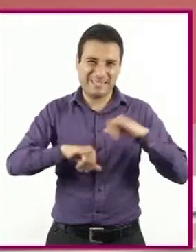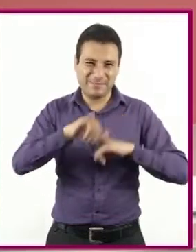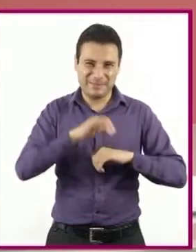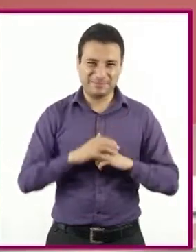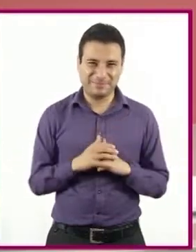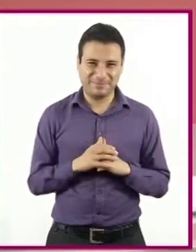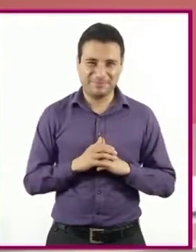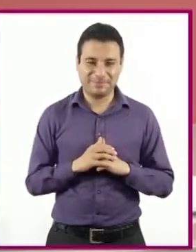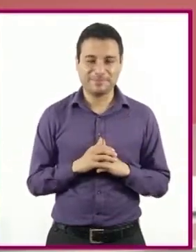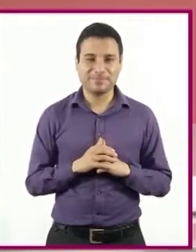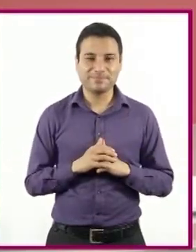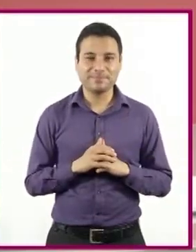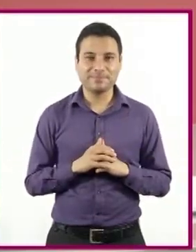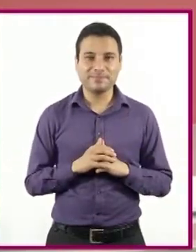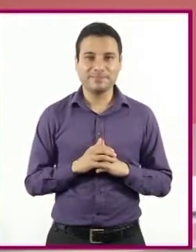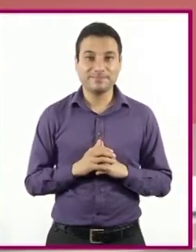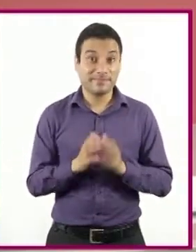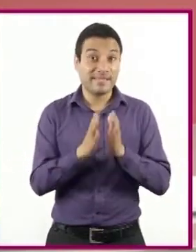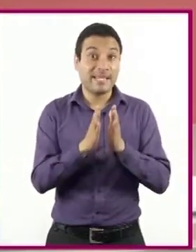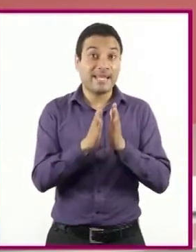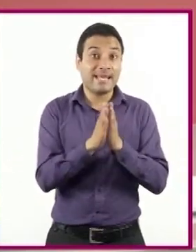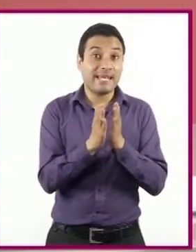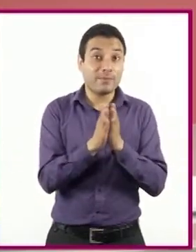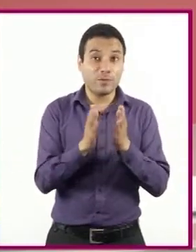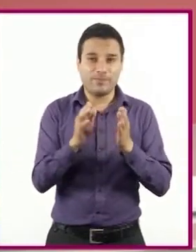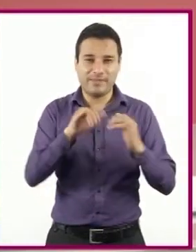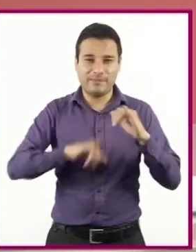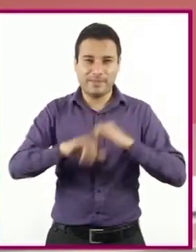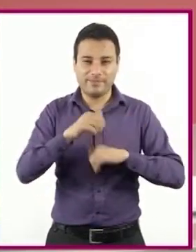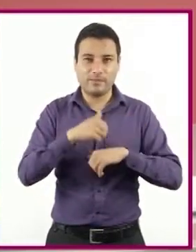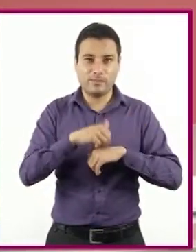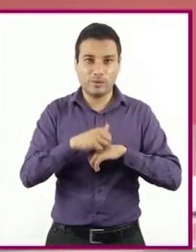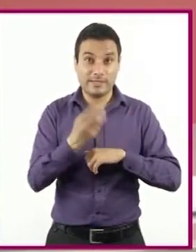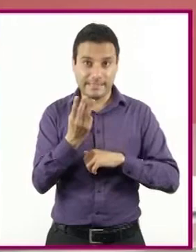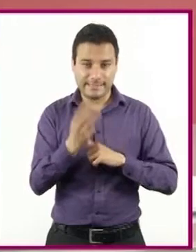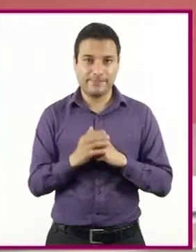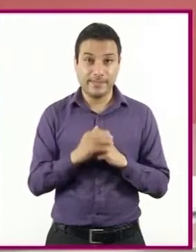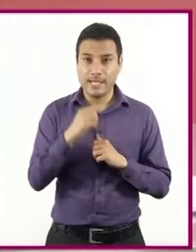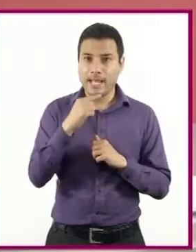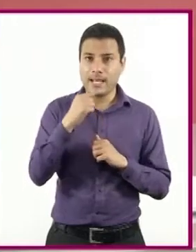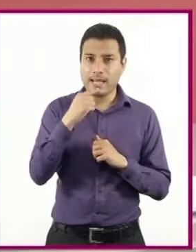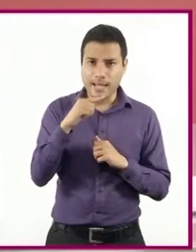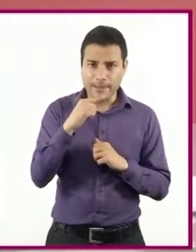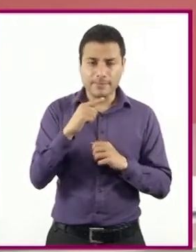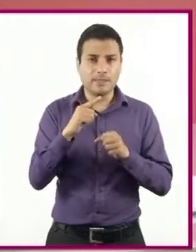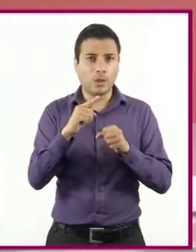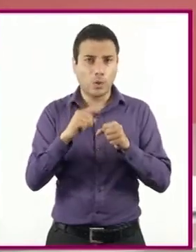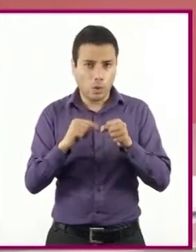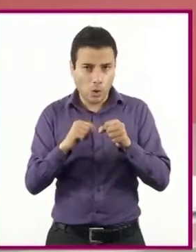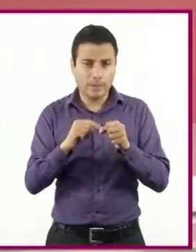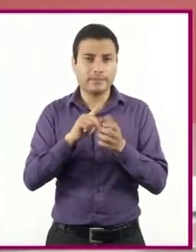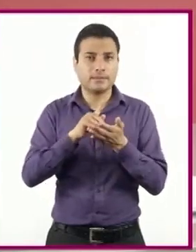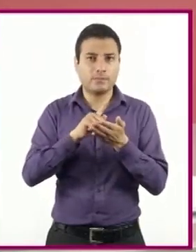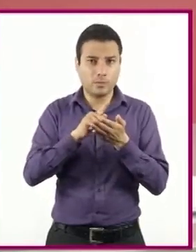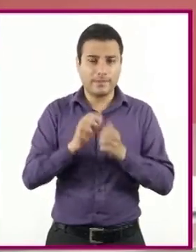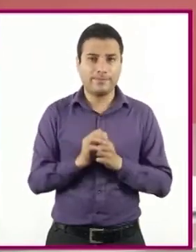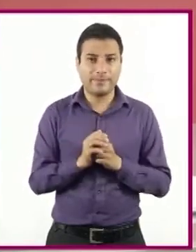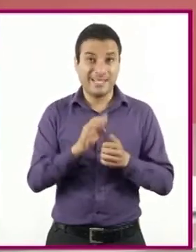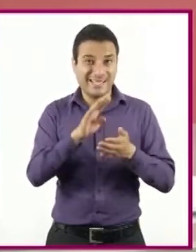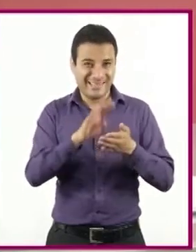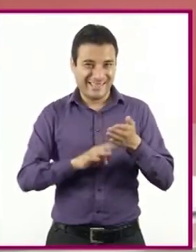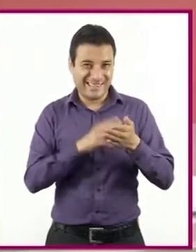cuaderno de Ciencias Químicas, libro de texto de Ciencias 3, lápiz, colores y bolígrafo. Tabla